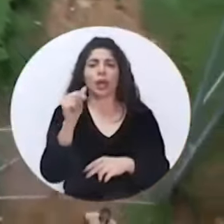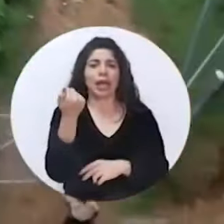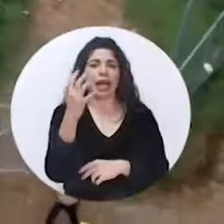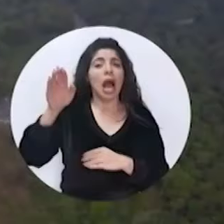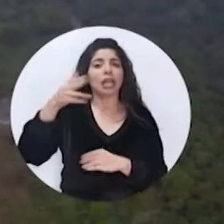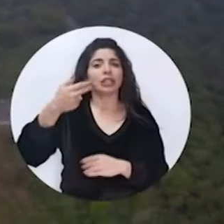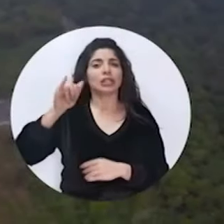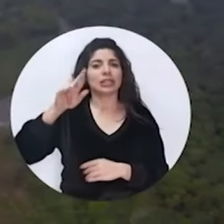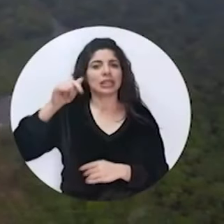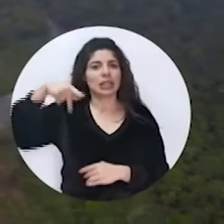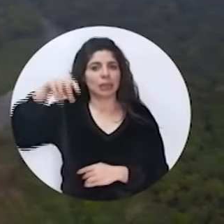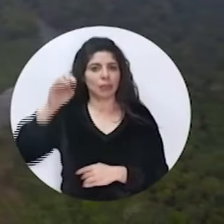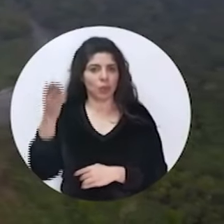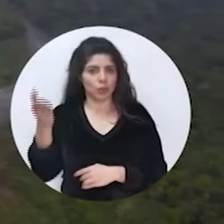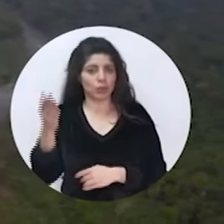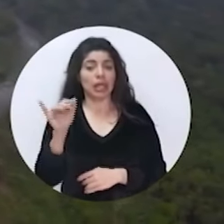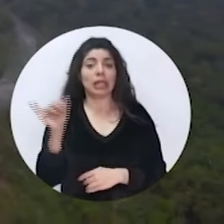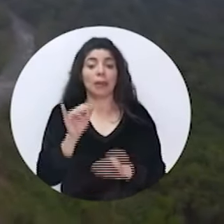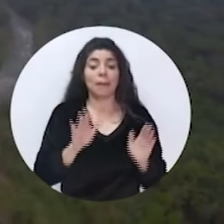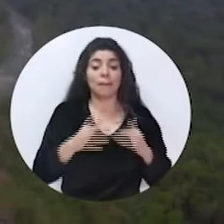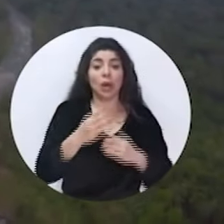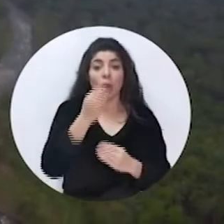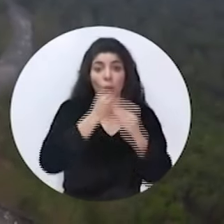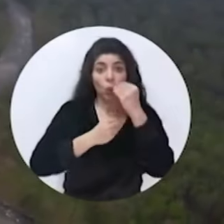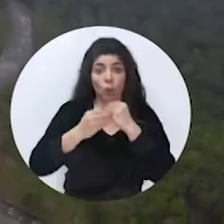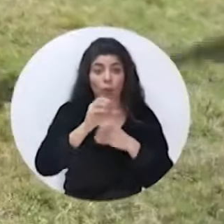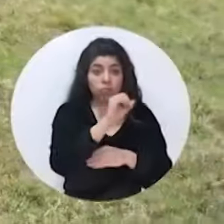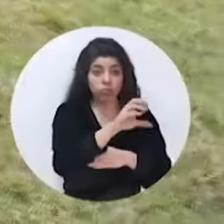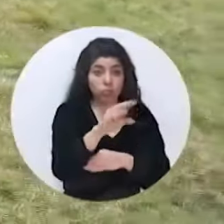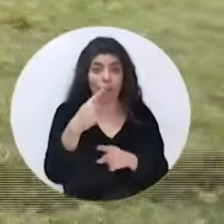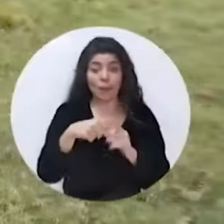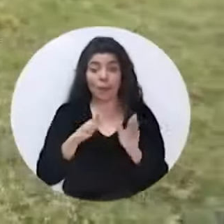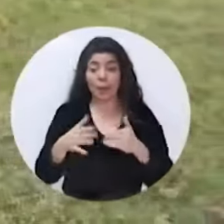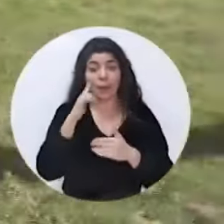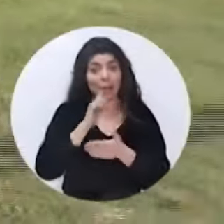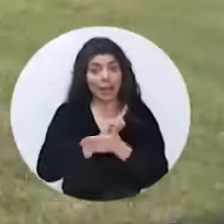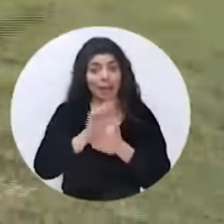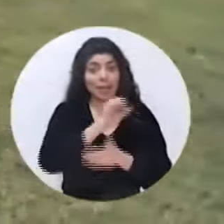se anunció en el marco de la celebración del Día Internacional de los Pueblos Indígenas.